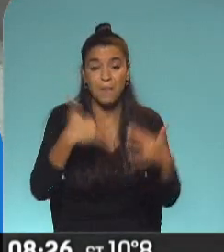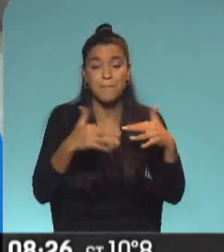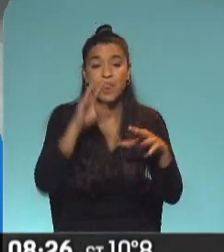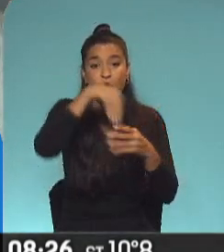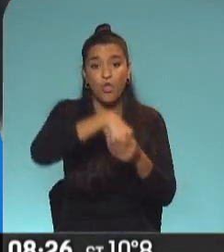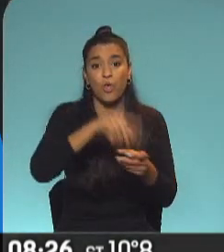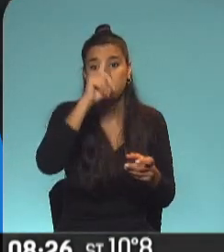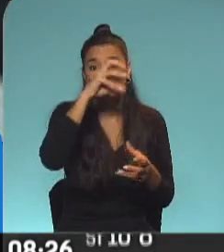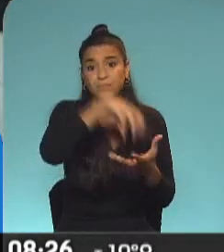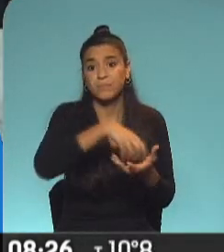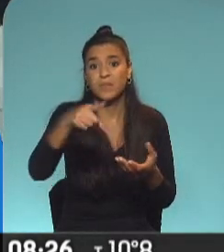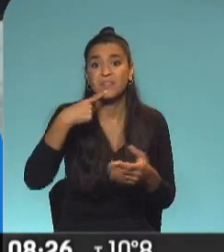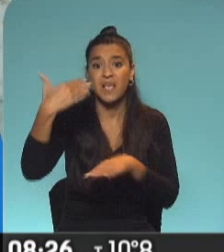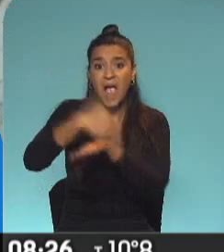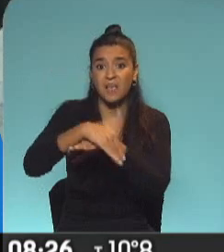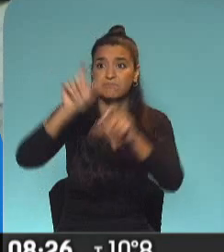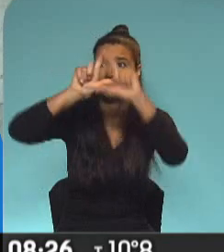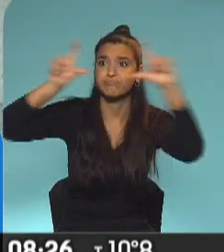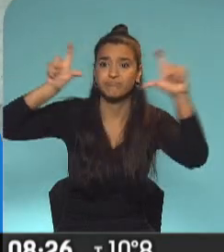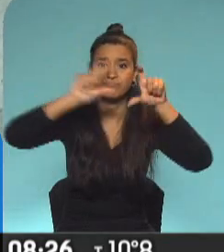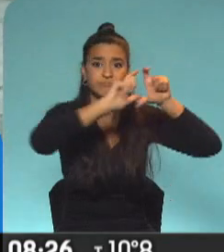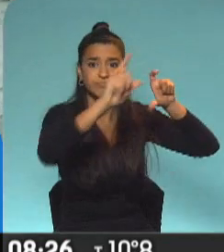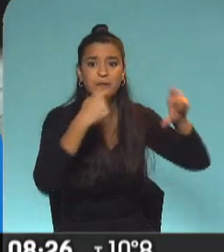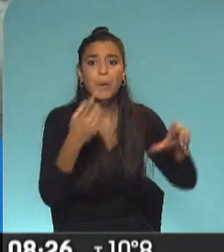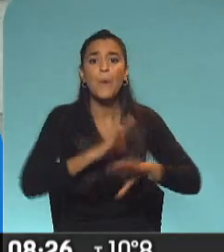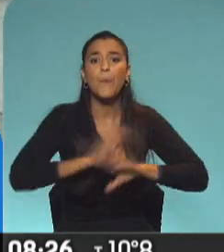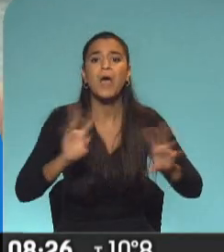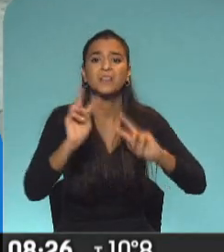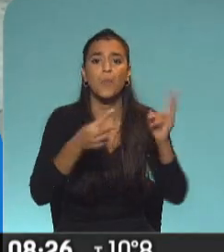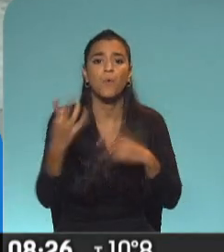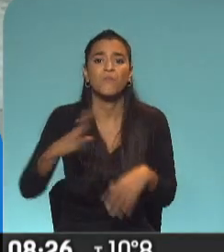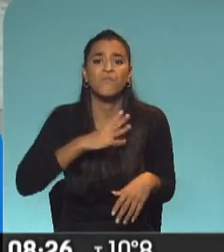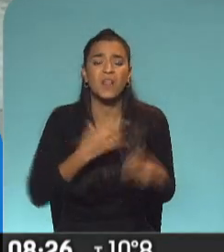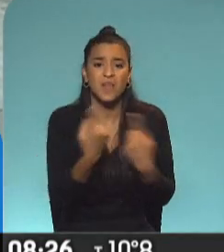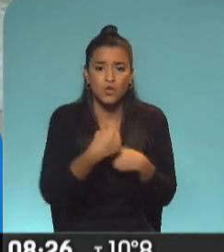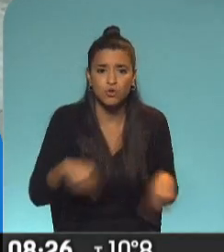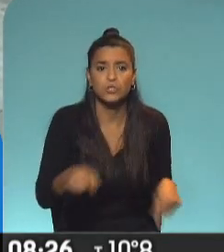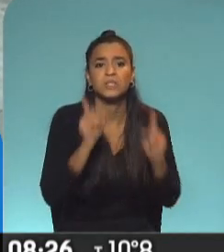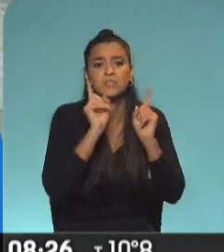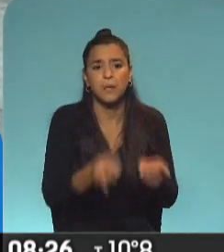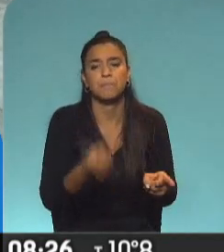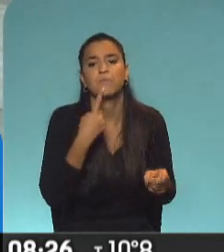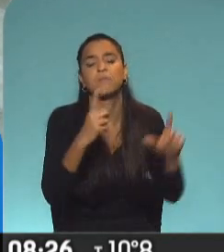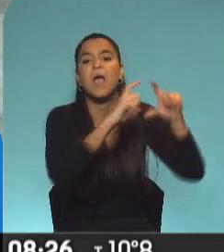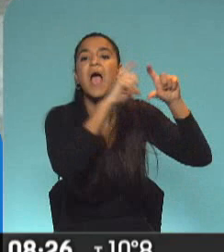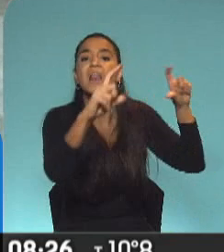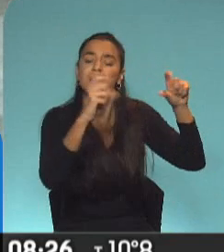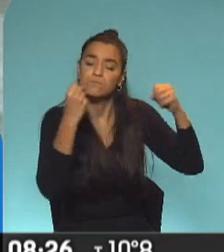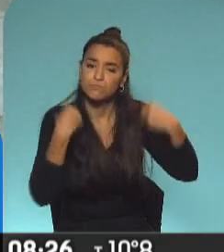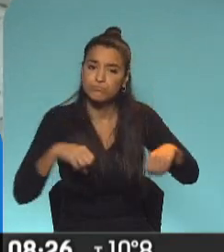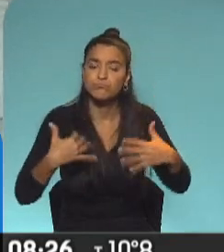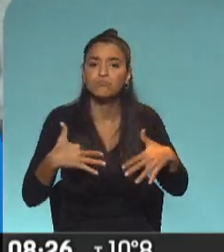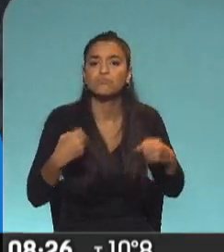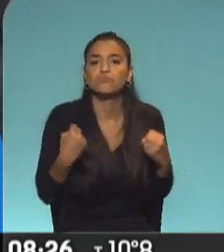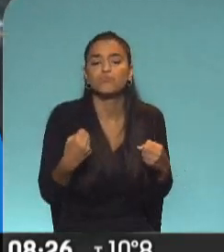de agudos la calle habla estamos hablando de carteles que dicen basta de muertes por falta de insumos y también otro cartel que es impresionante